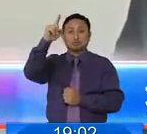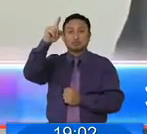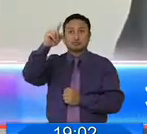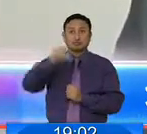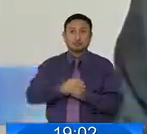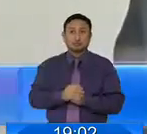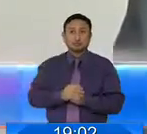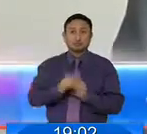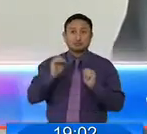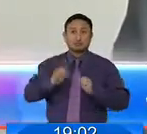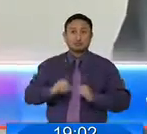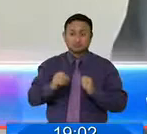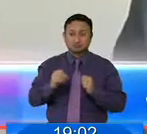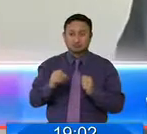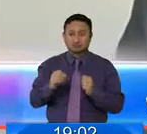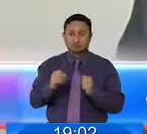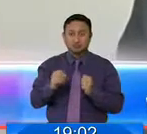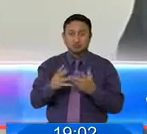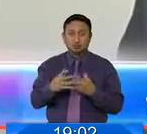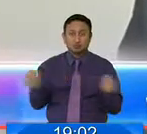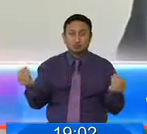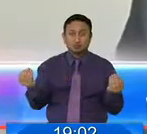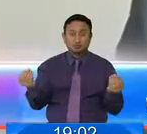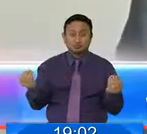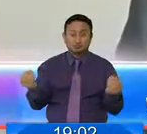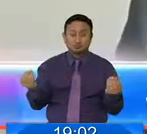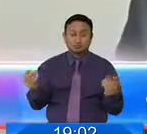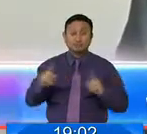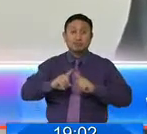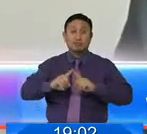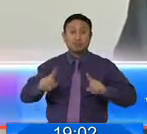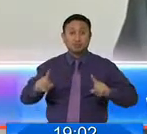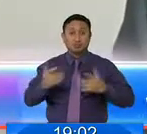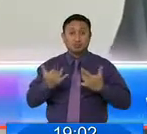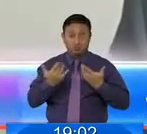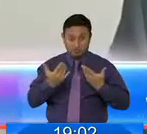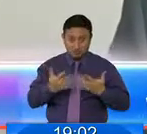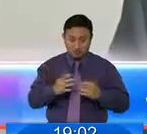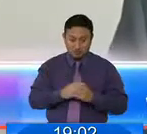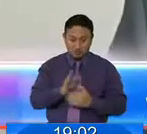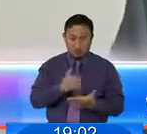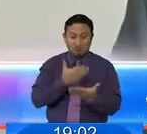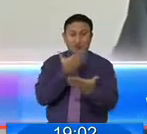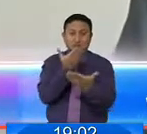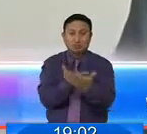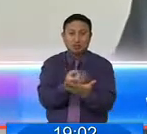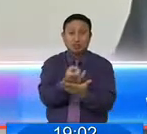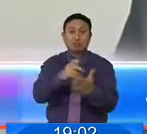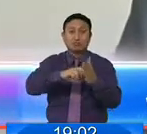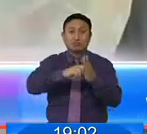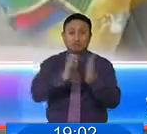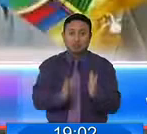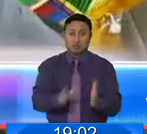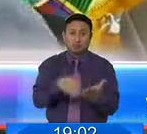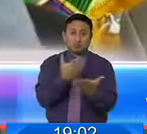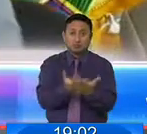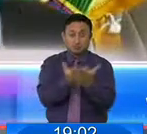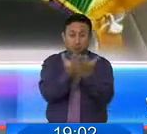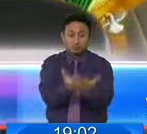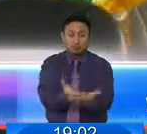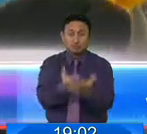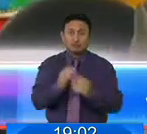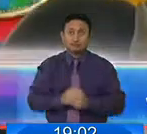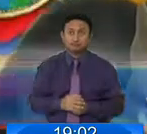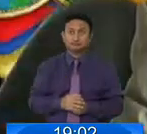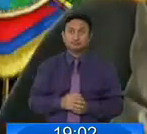distraído de una manera rara, pero obviamente ya se ha preparado, ya se ha presentado en la Contraloría General del Estado. El complejo